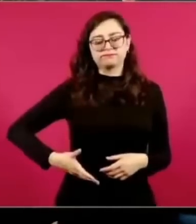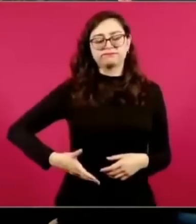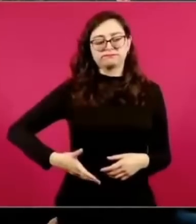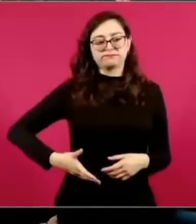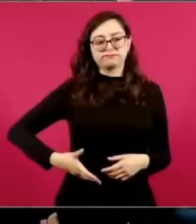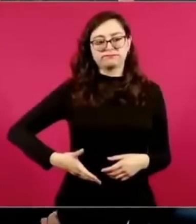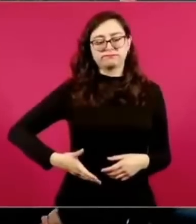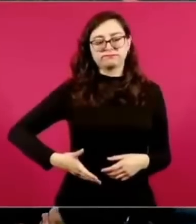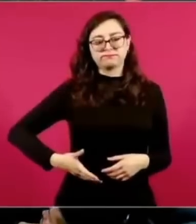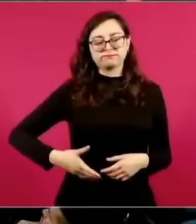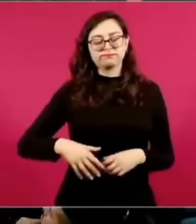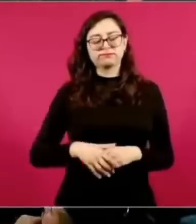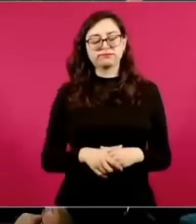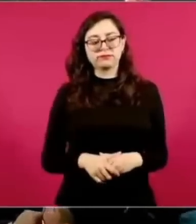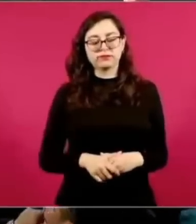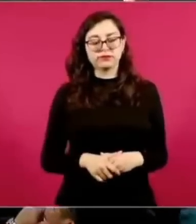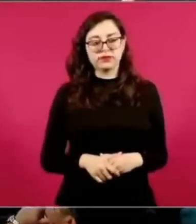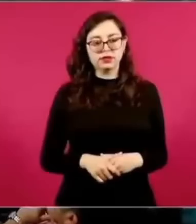Luego,